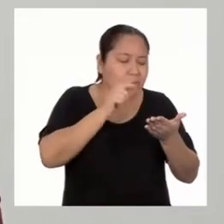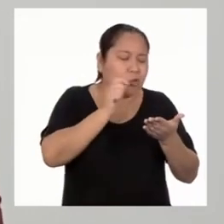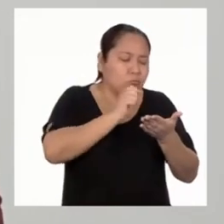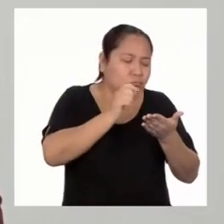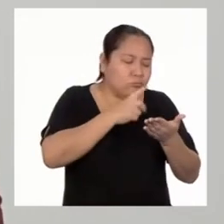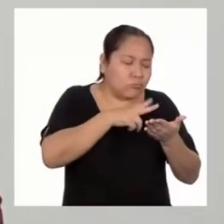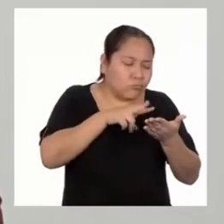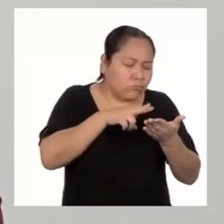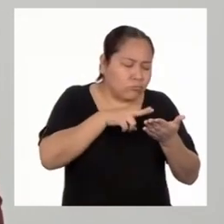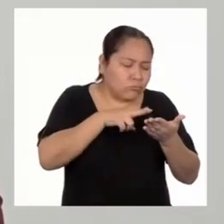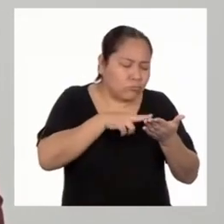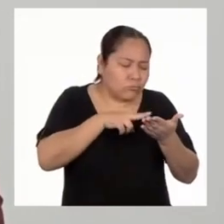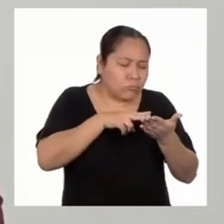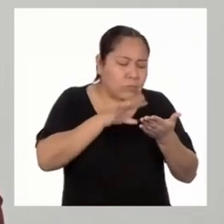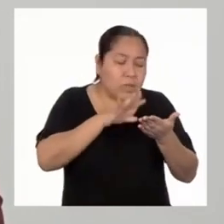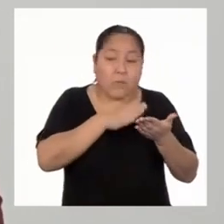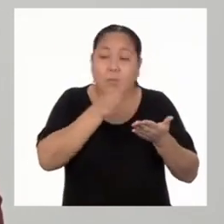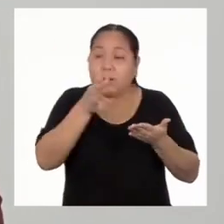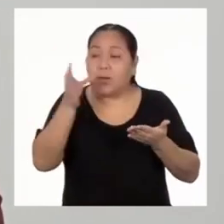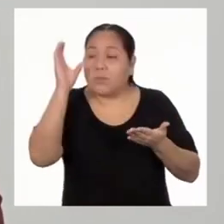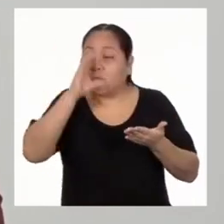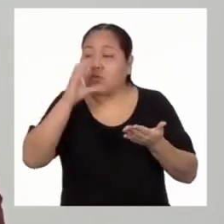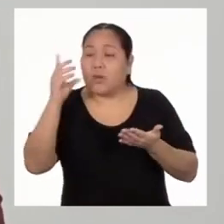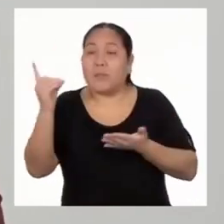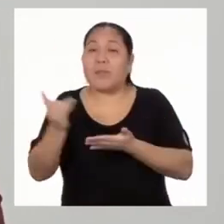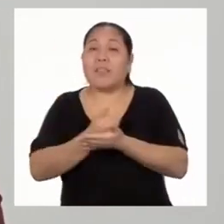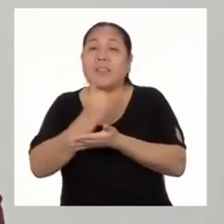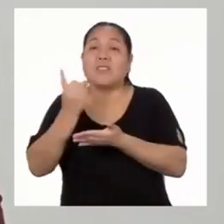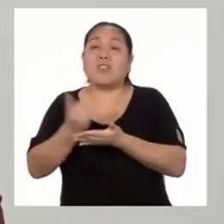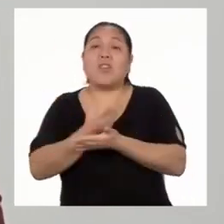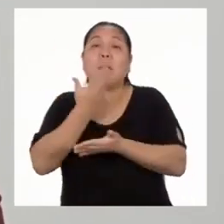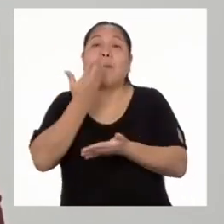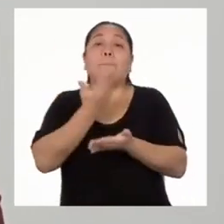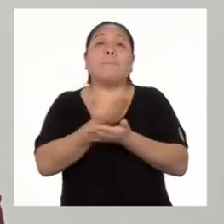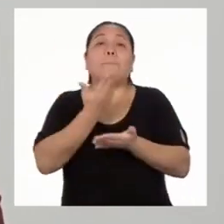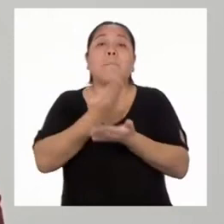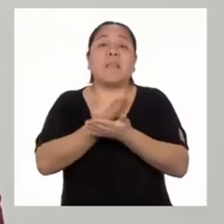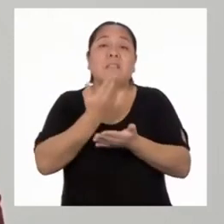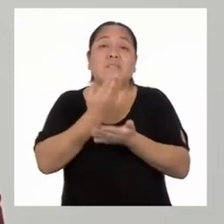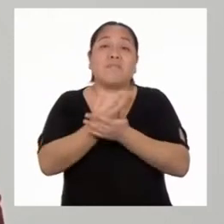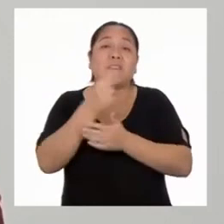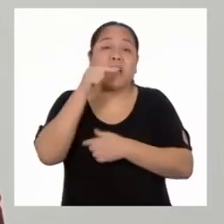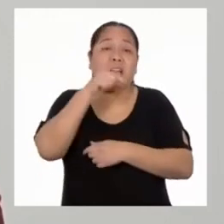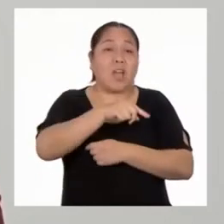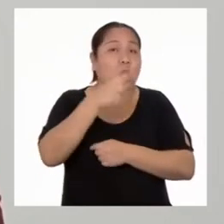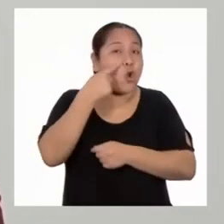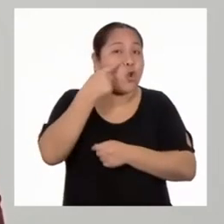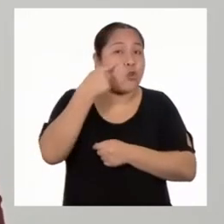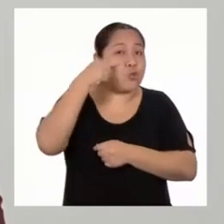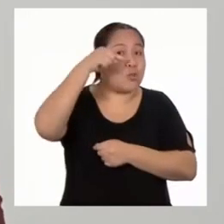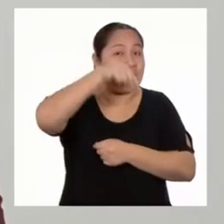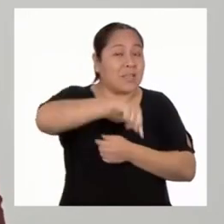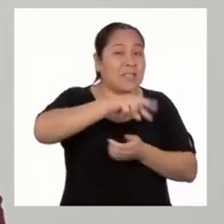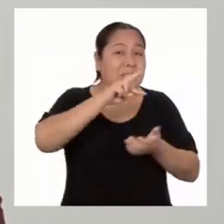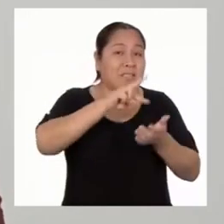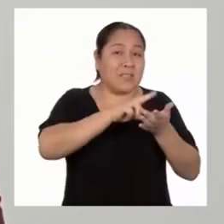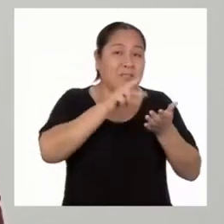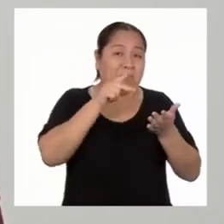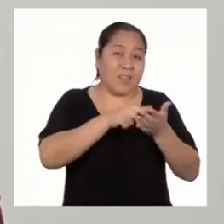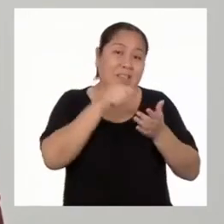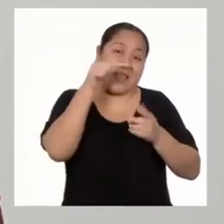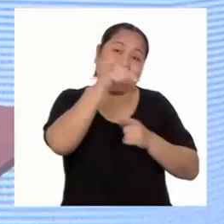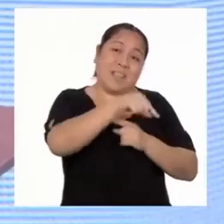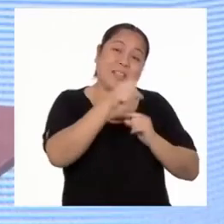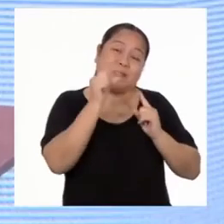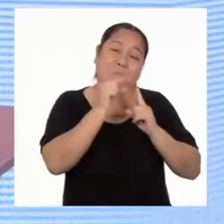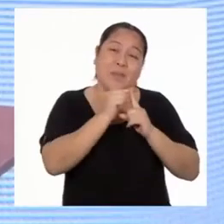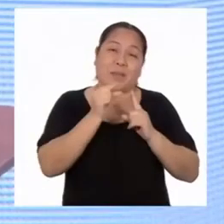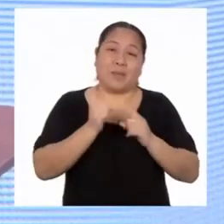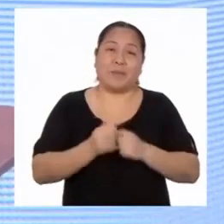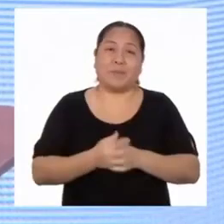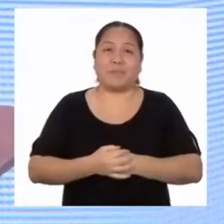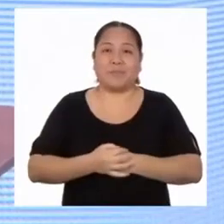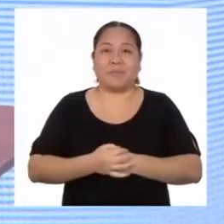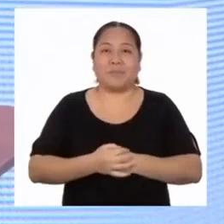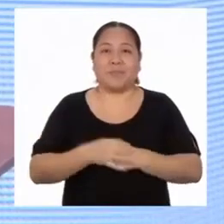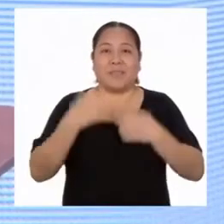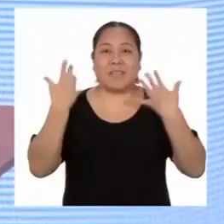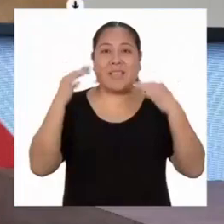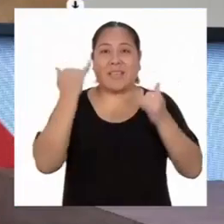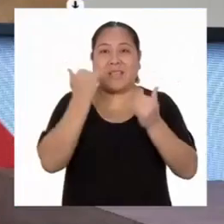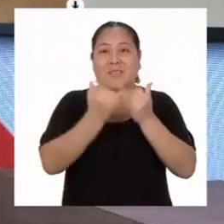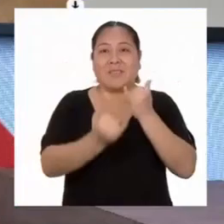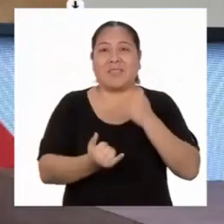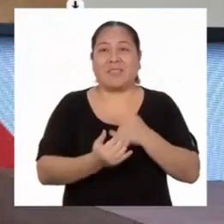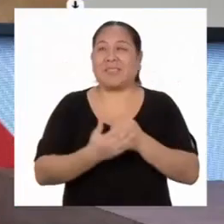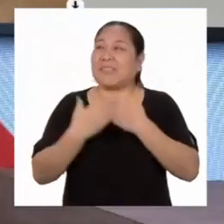es recomendable ir al diccionario para verificar y conocer el significado completo de la palabra. Y con eso